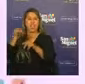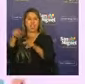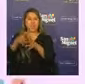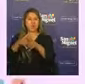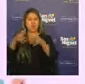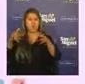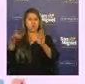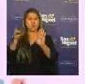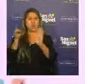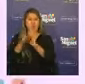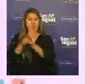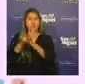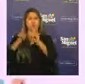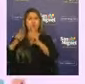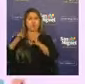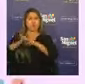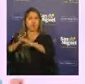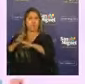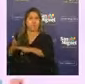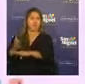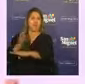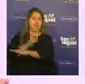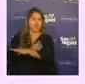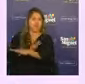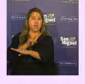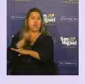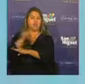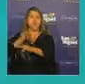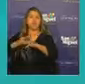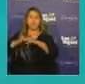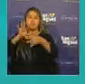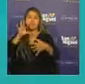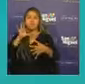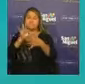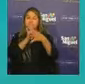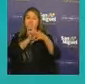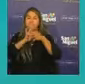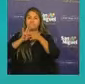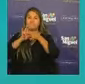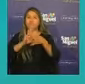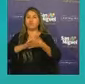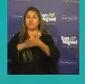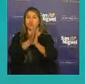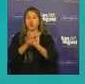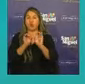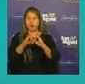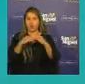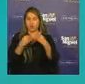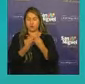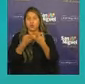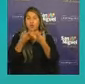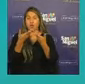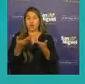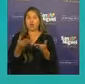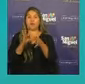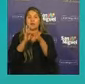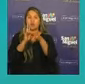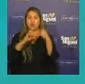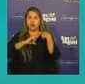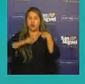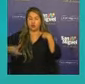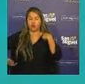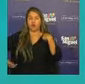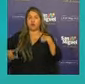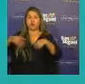hay que prevenir. Y eso se hace en conjunto, en colectivo, con todas las organizaciones, y de ahí agradecer al gobierno